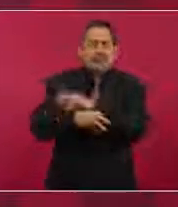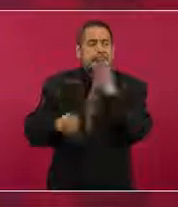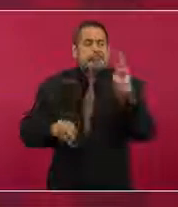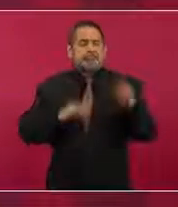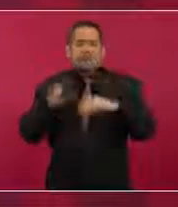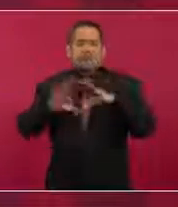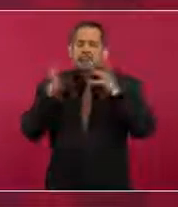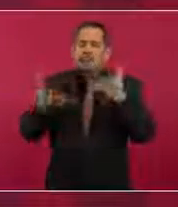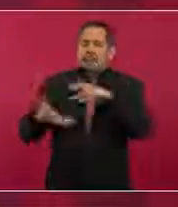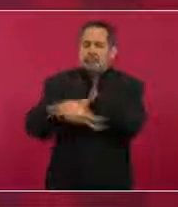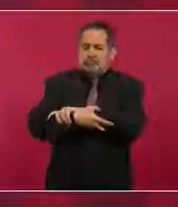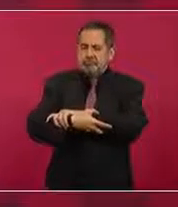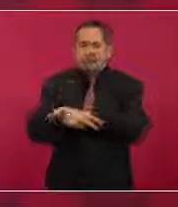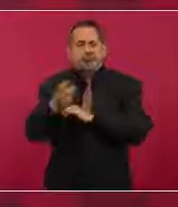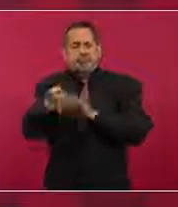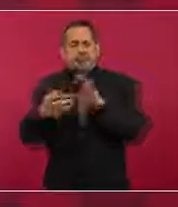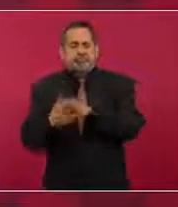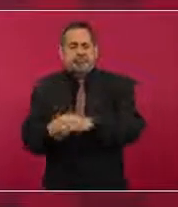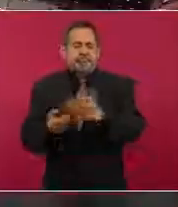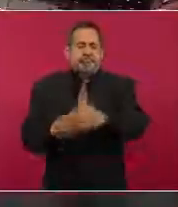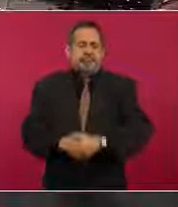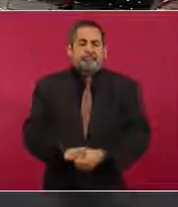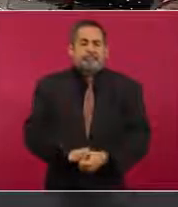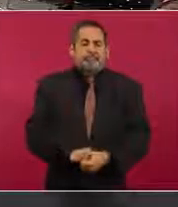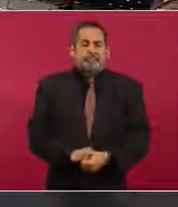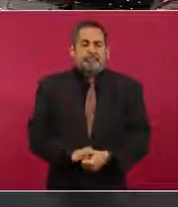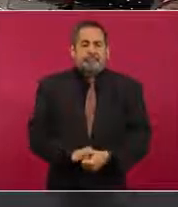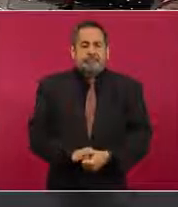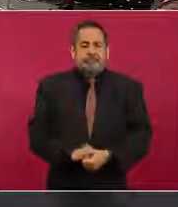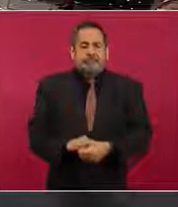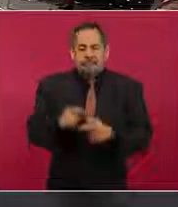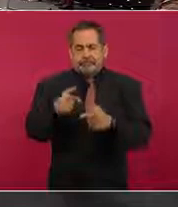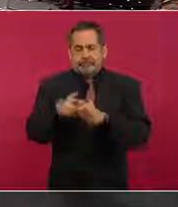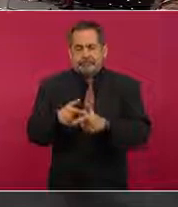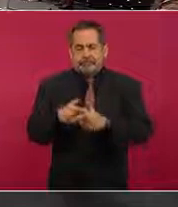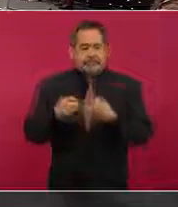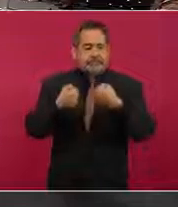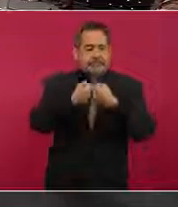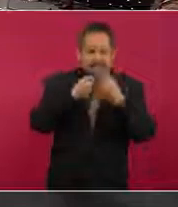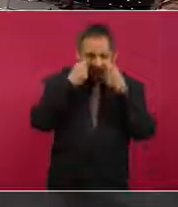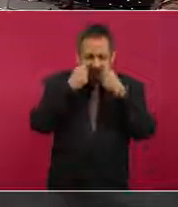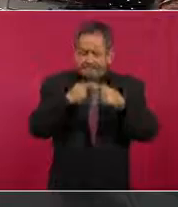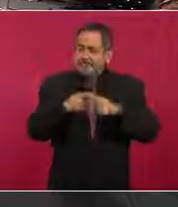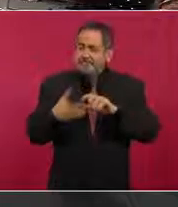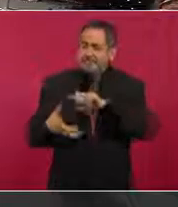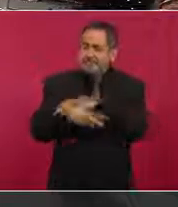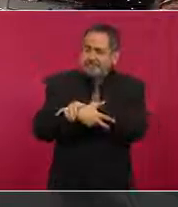universal, que va más allá de fronteras.